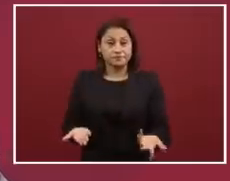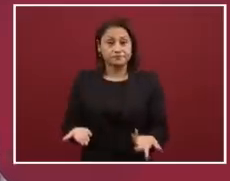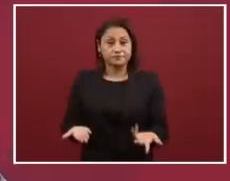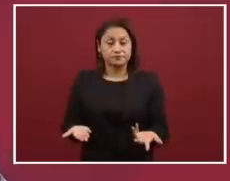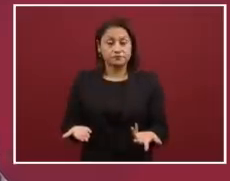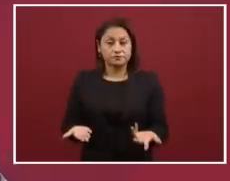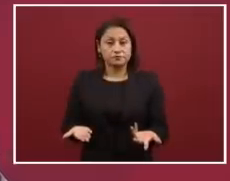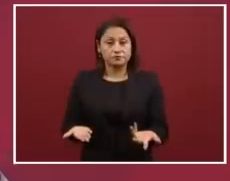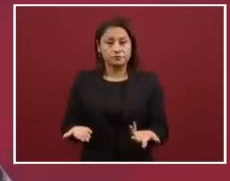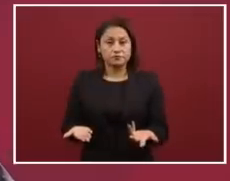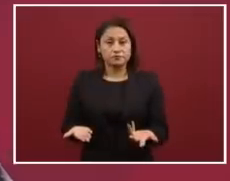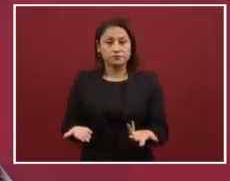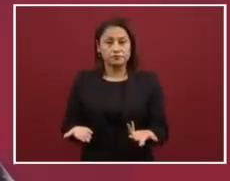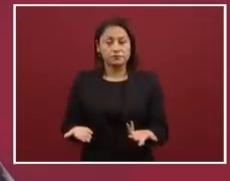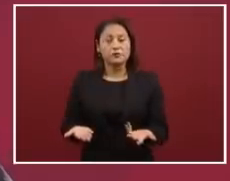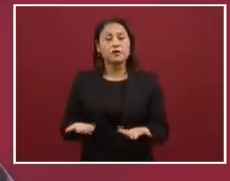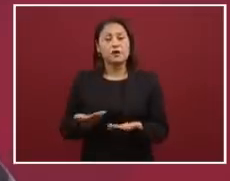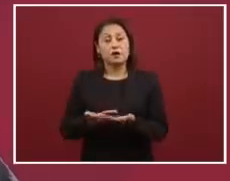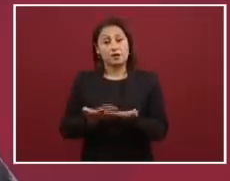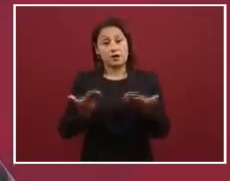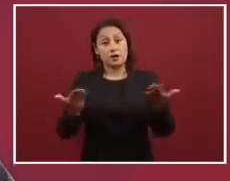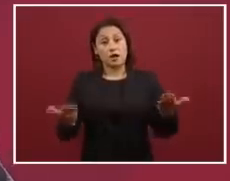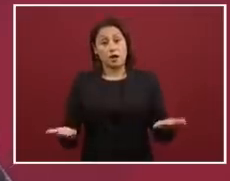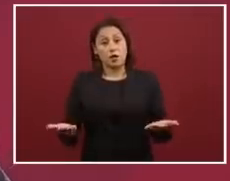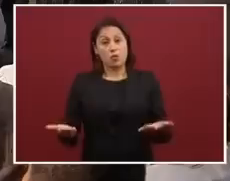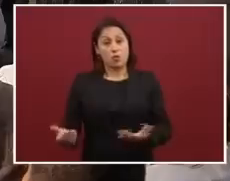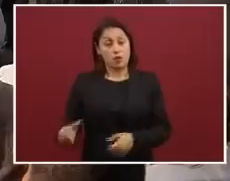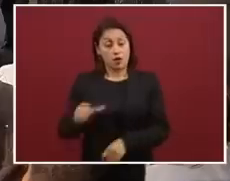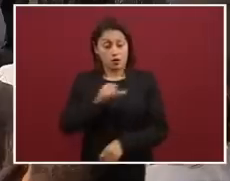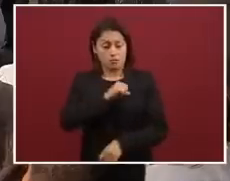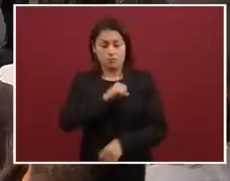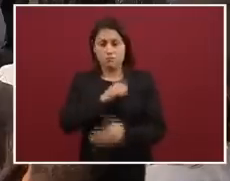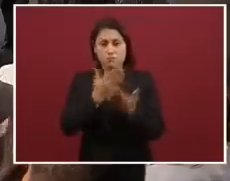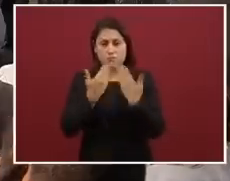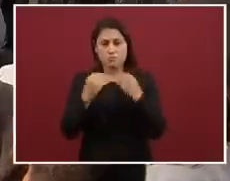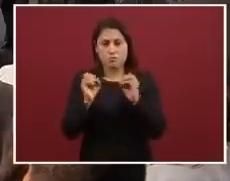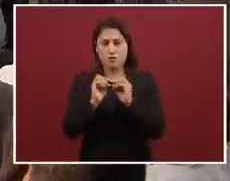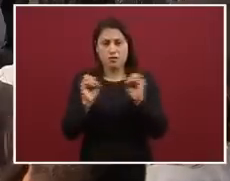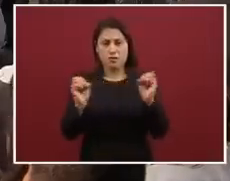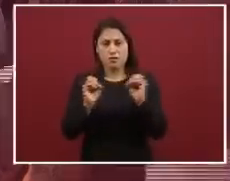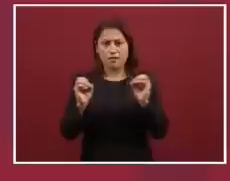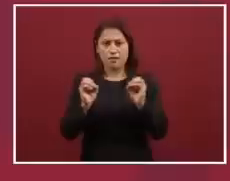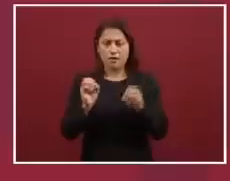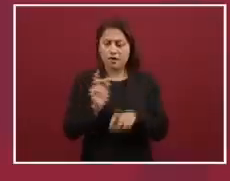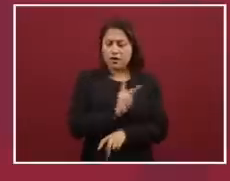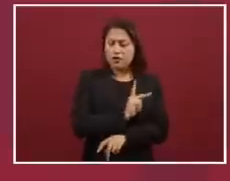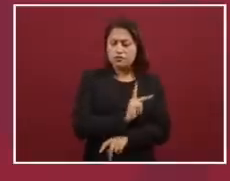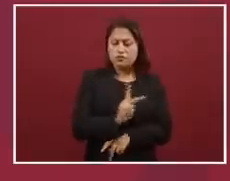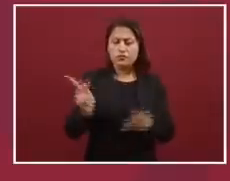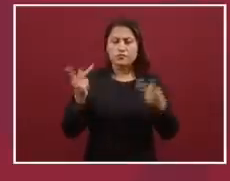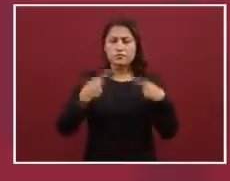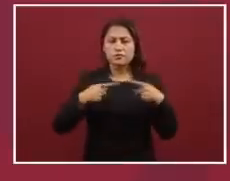egoísmos todos los mexicanos vamos a ayudar para el desarrollo